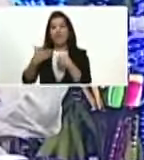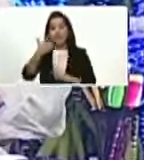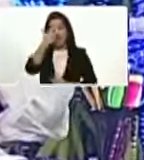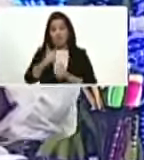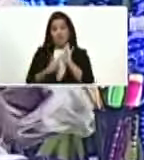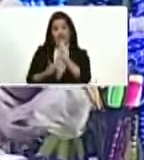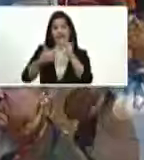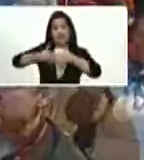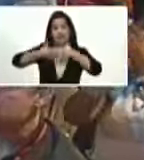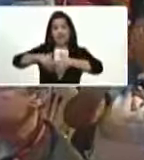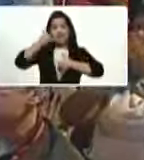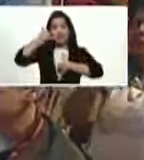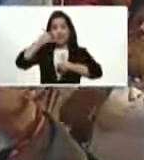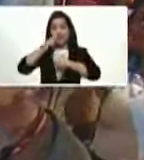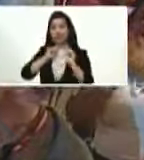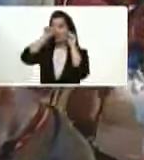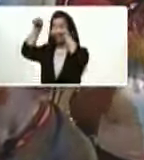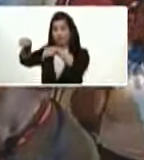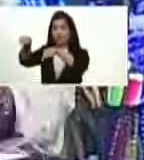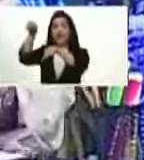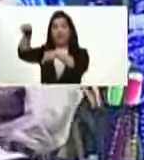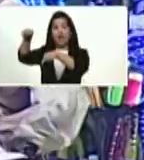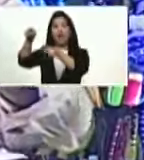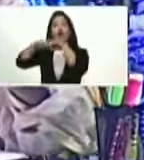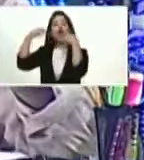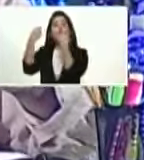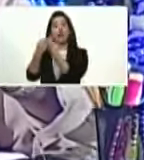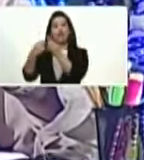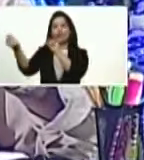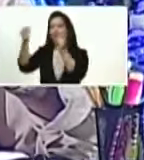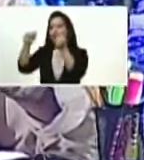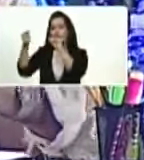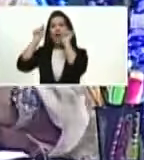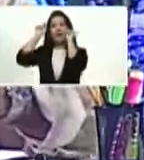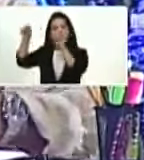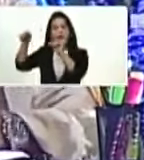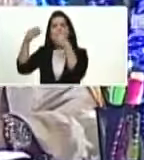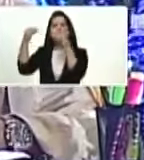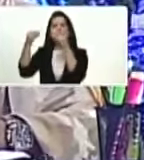tú a tú, pues, haciendo acuerdos, trayendo